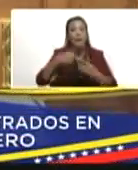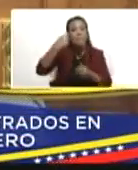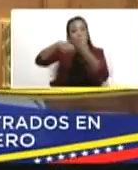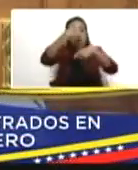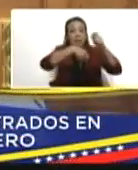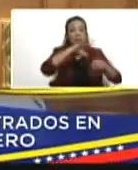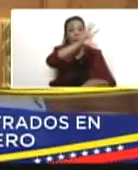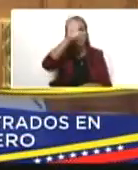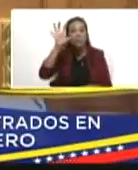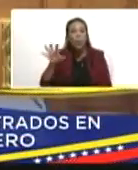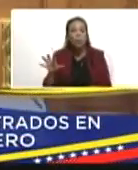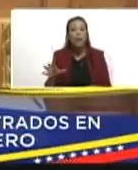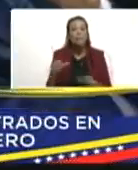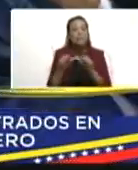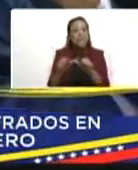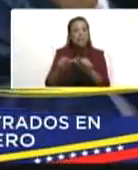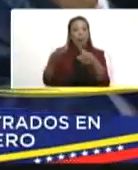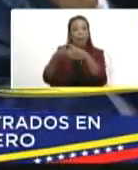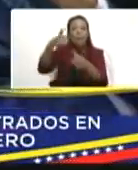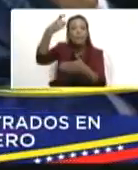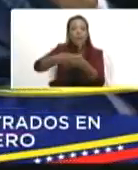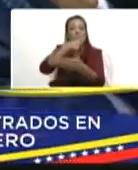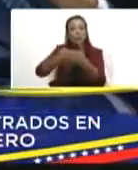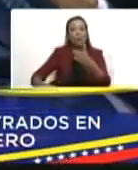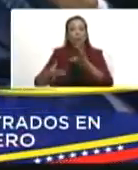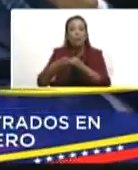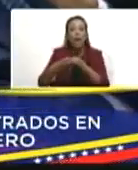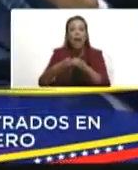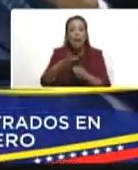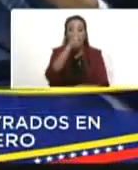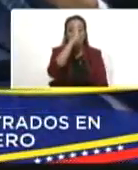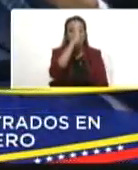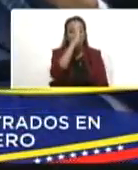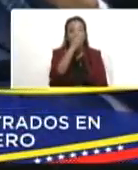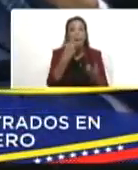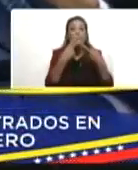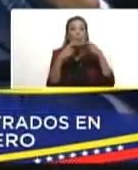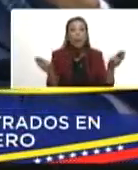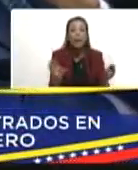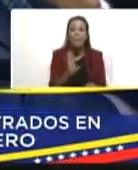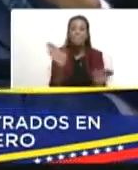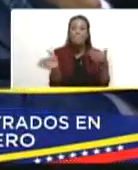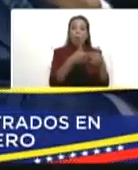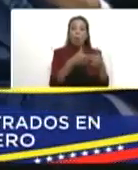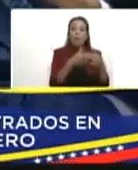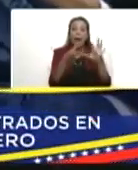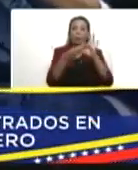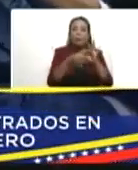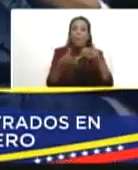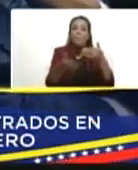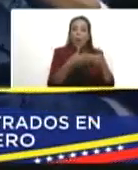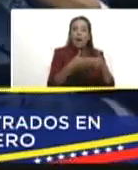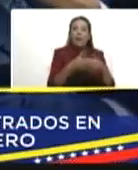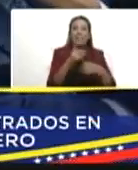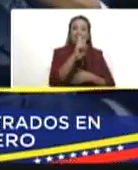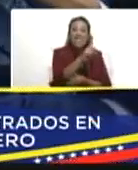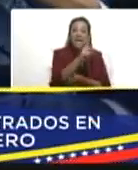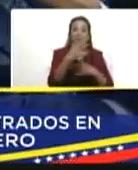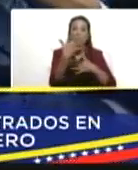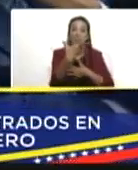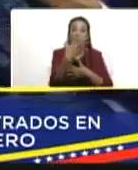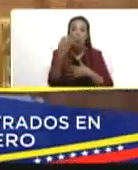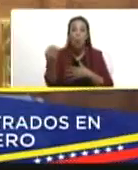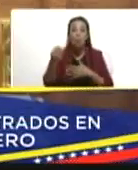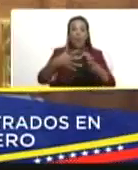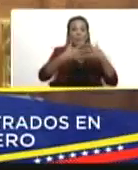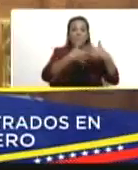petrolera siguen bajo sanción la banca pública sigue bloqueada hay más de 150